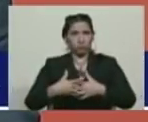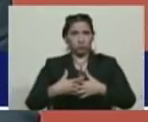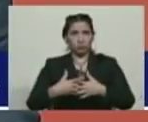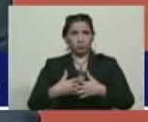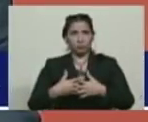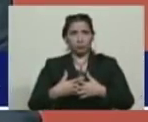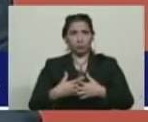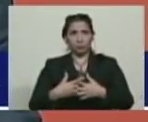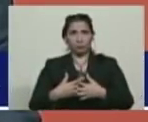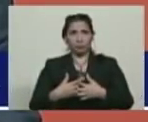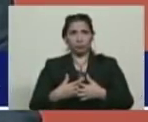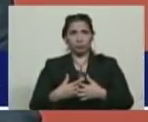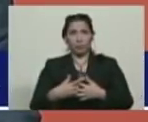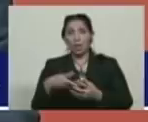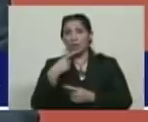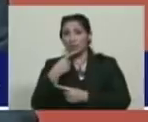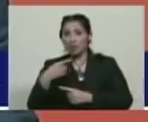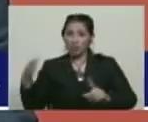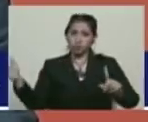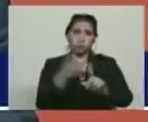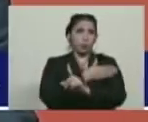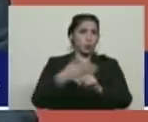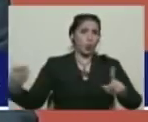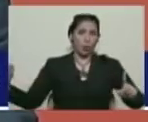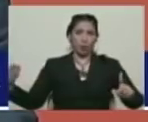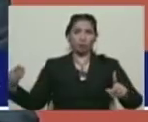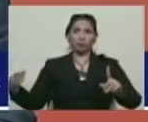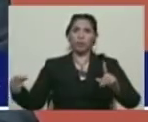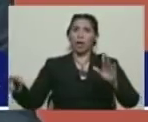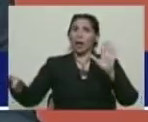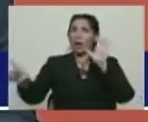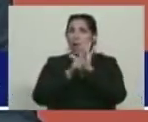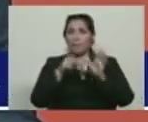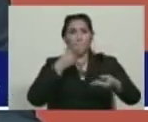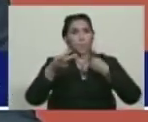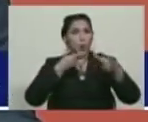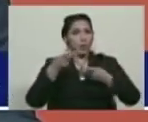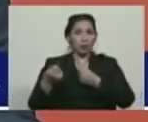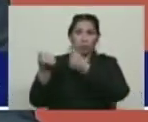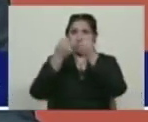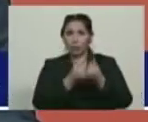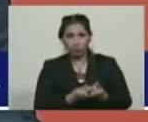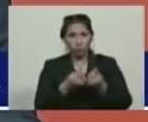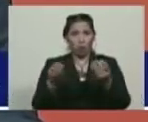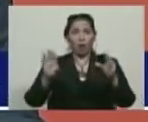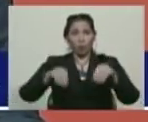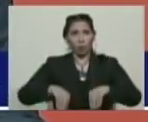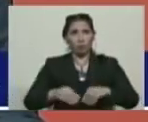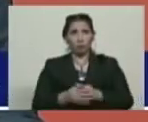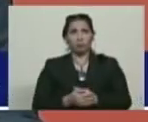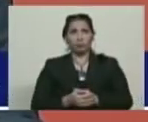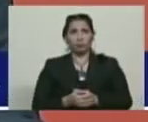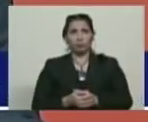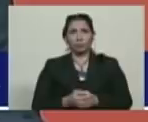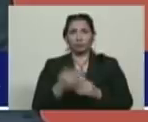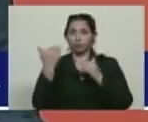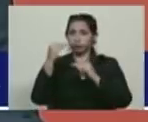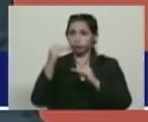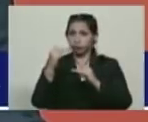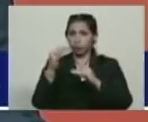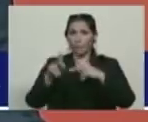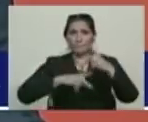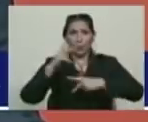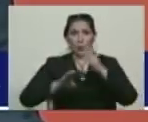se determine que viole esta política de precios acordados en esta fase del programa de recuperación va a tener